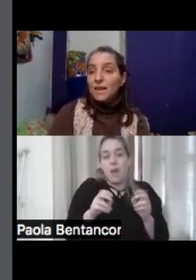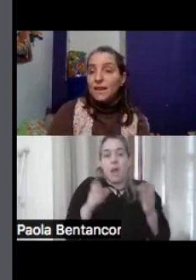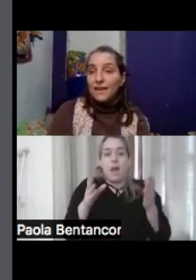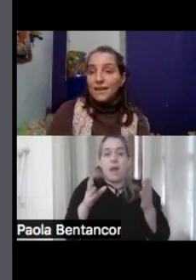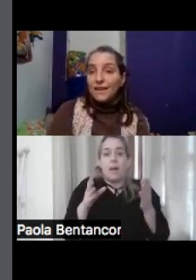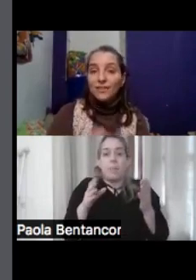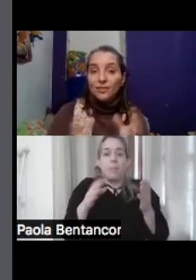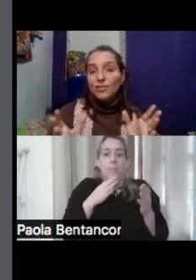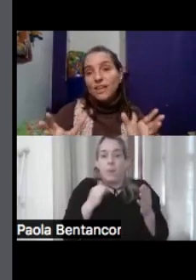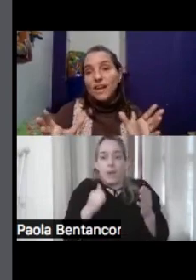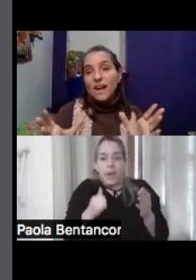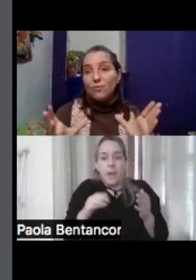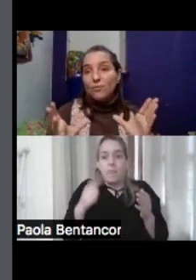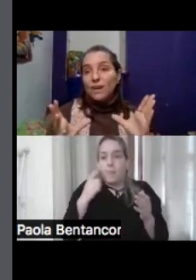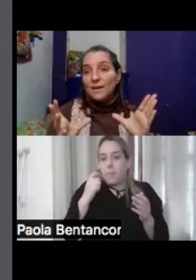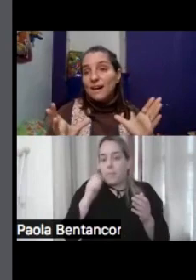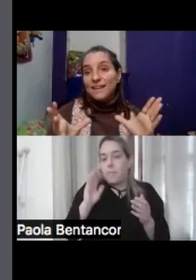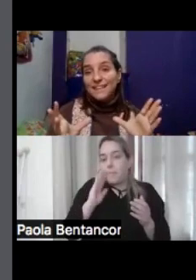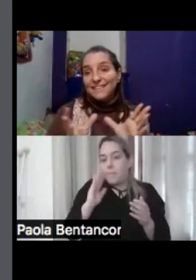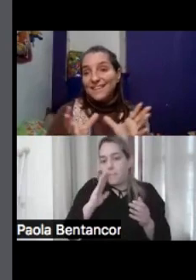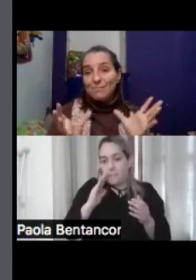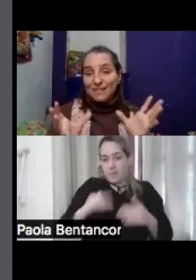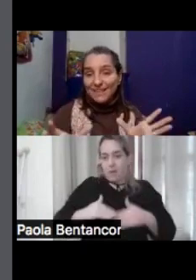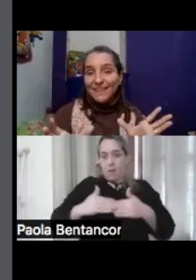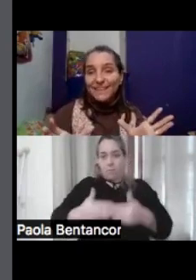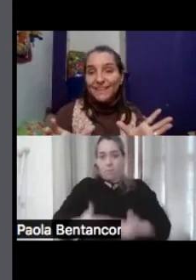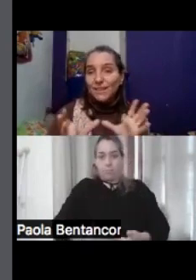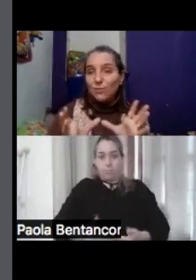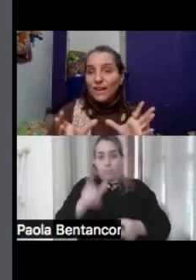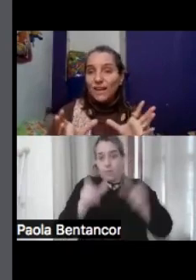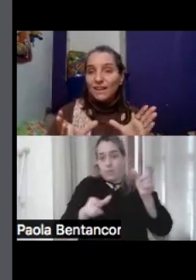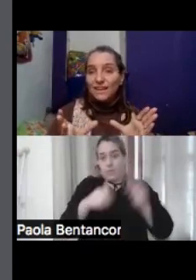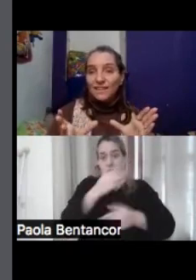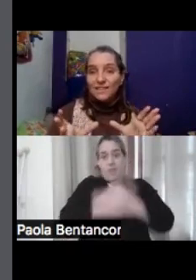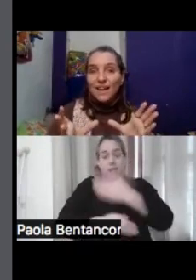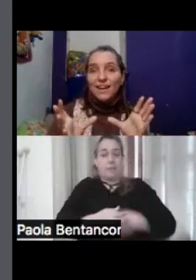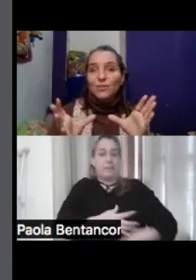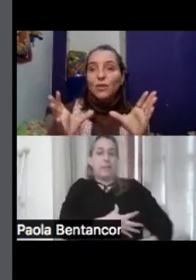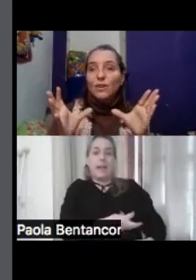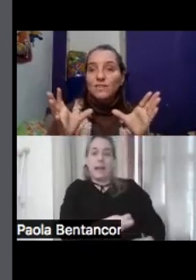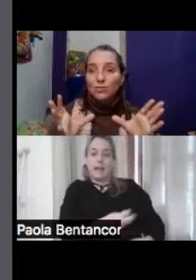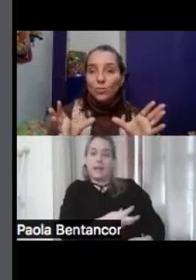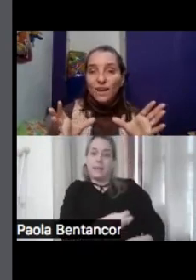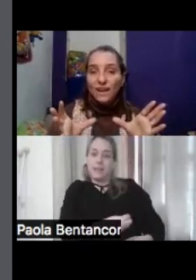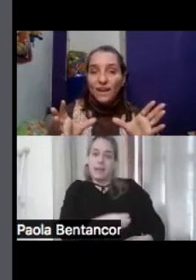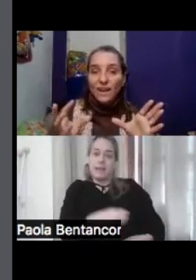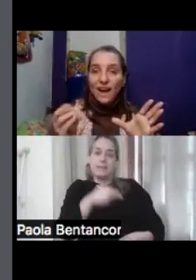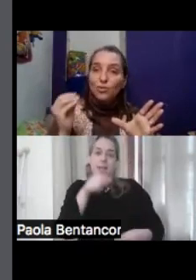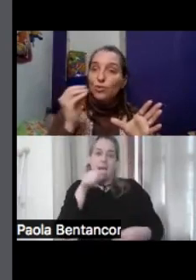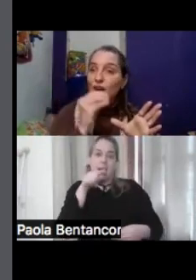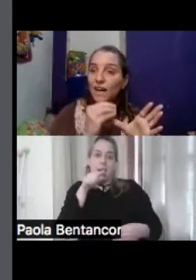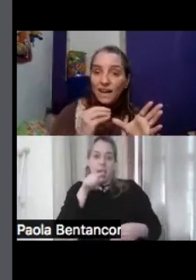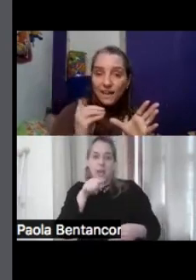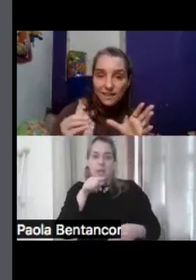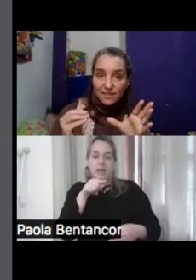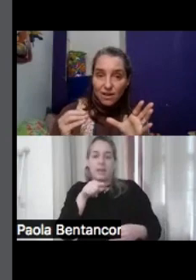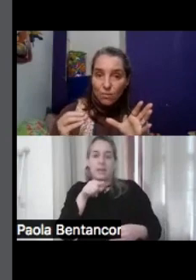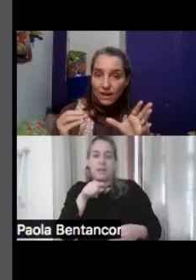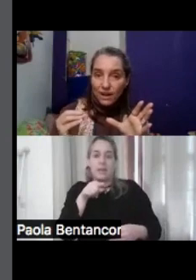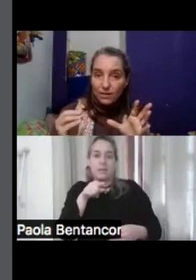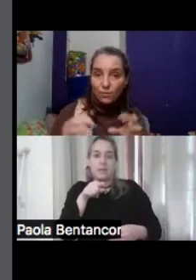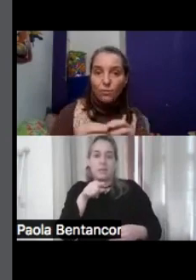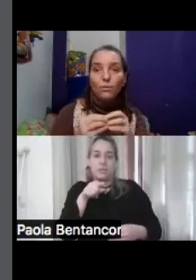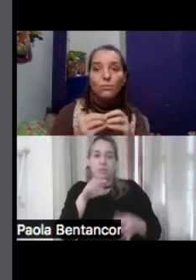lactancia, esto sería como la imagen capacitista vinculada a la lactancia. Esto es lo que se suele asociar